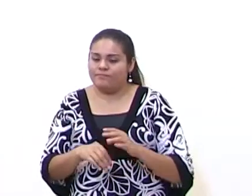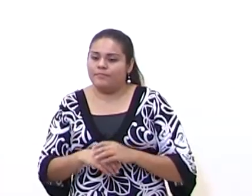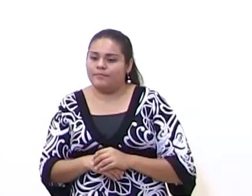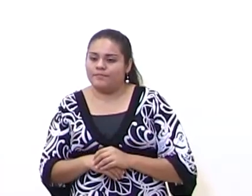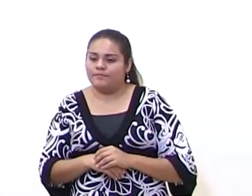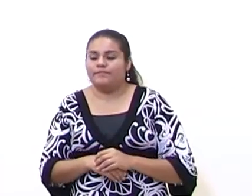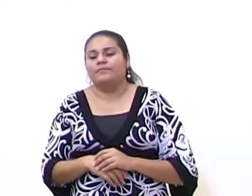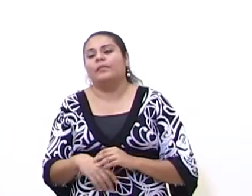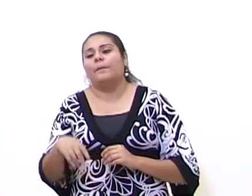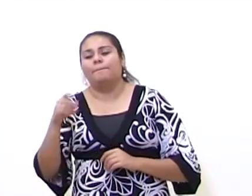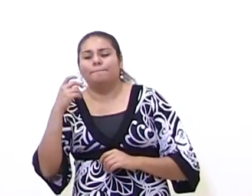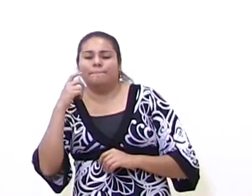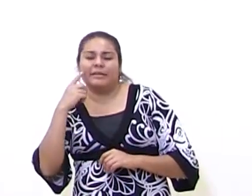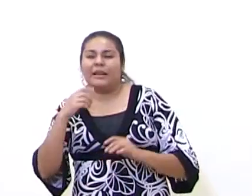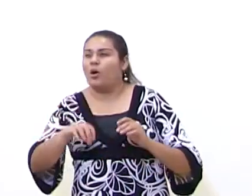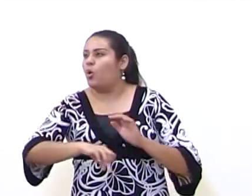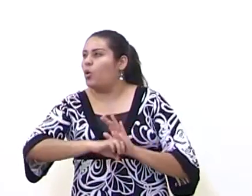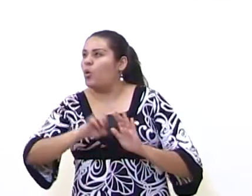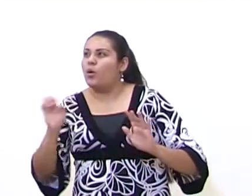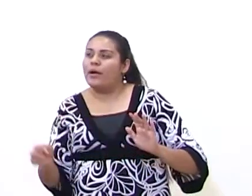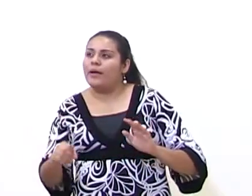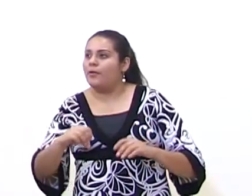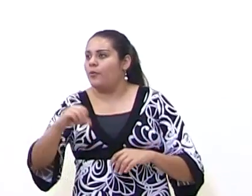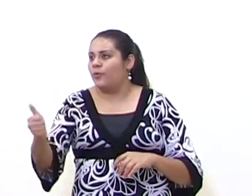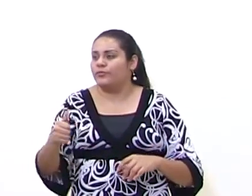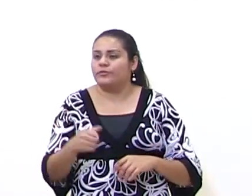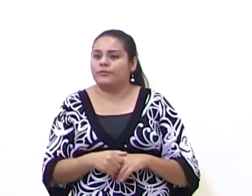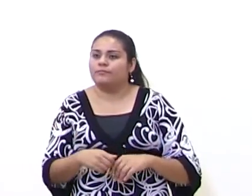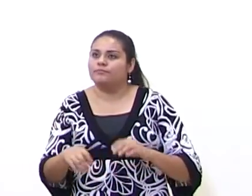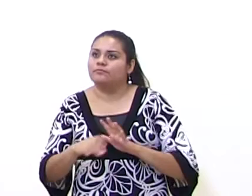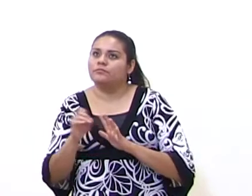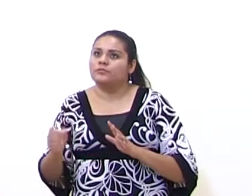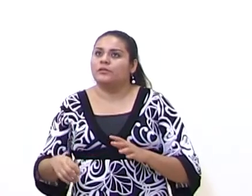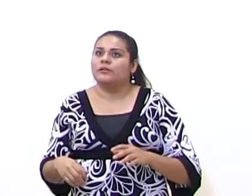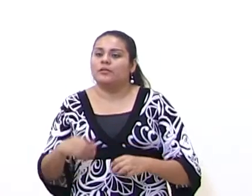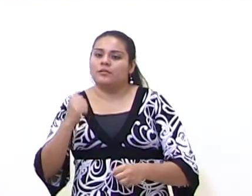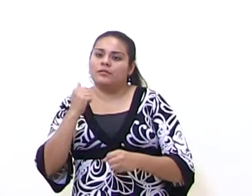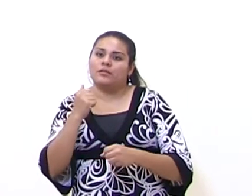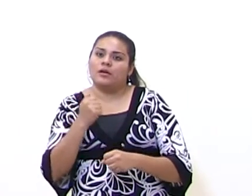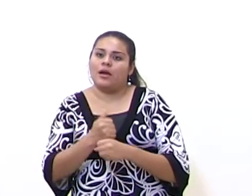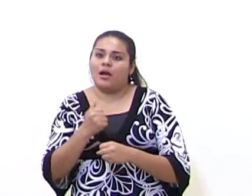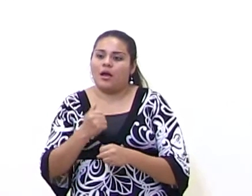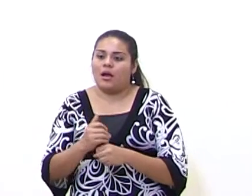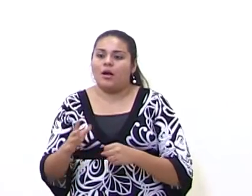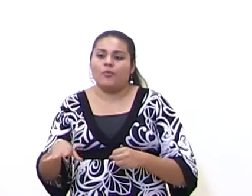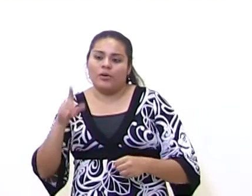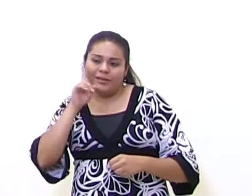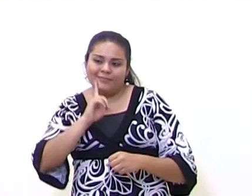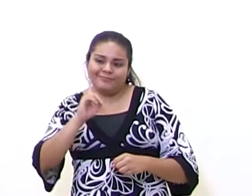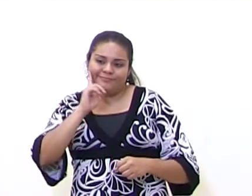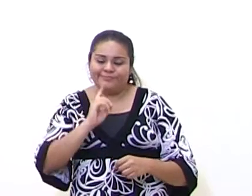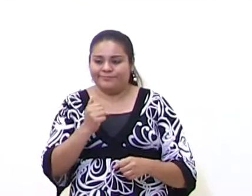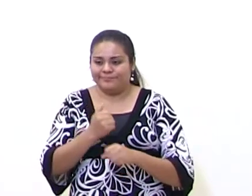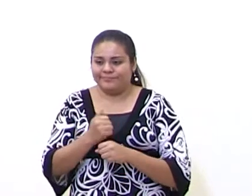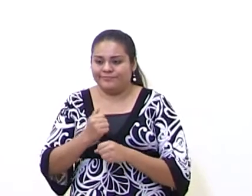lastimó se rompió una pierna. Iba caminando la abuelita y se